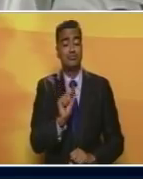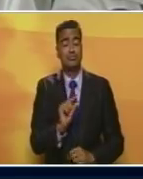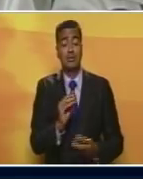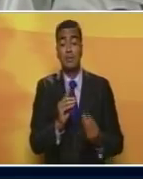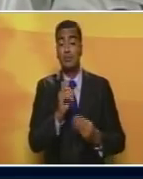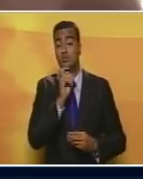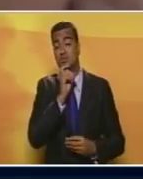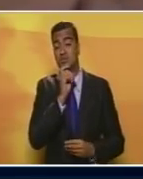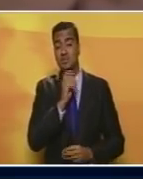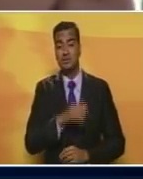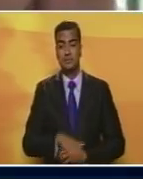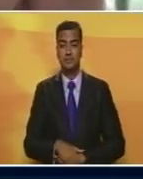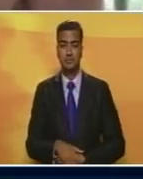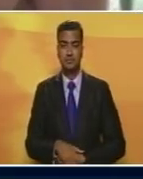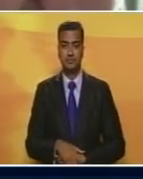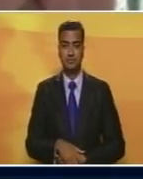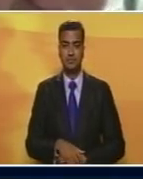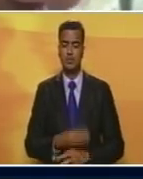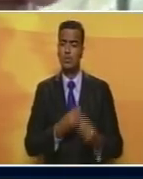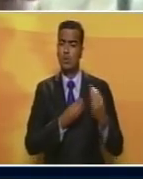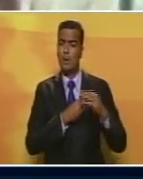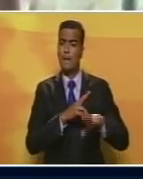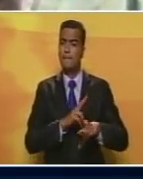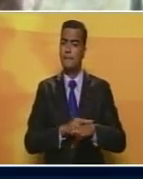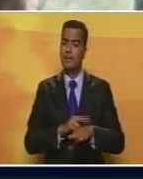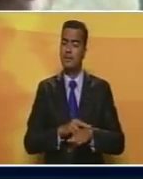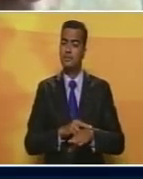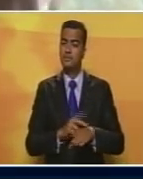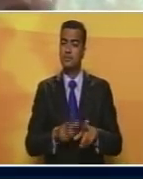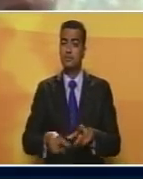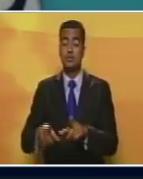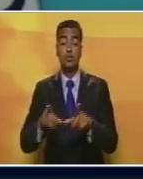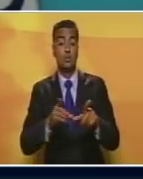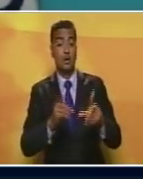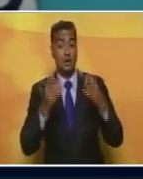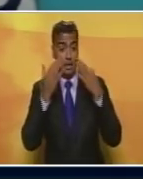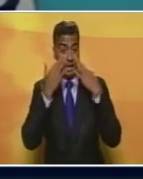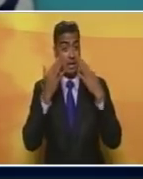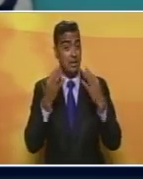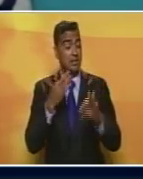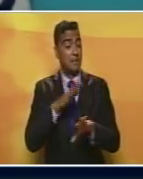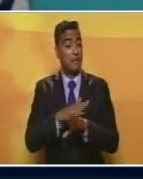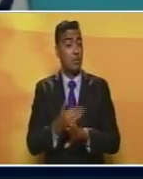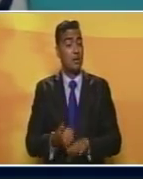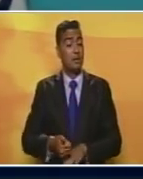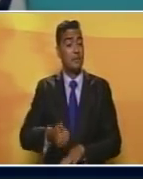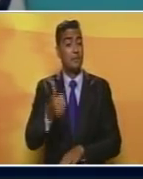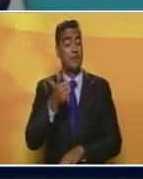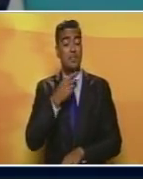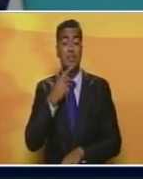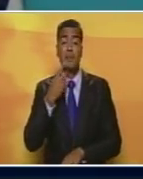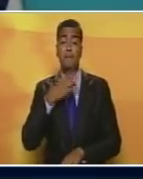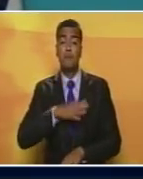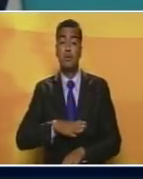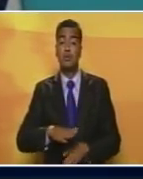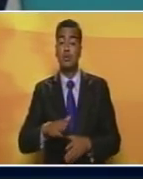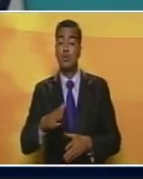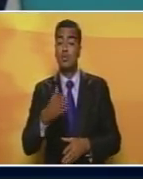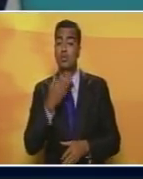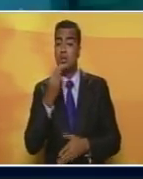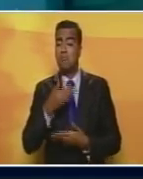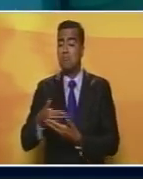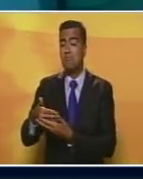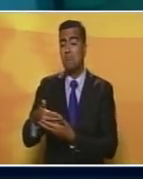nutrido, pues se enferma, pero puede sobrellevar y con tratamiento adecuado puede salir adelante. Lamentablemente, al